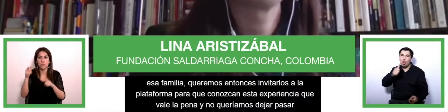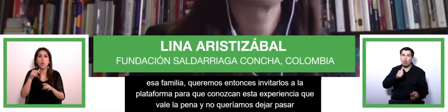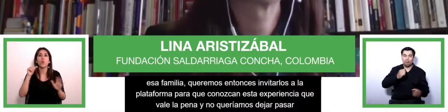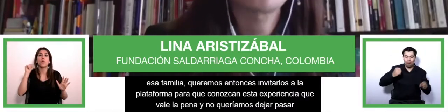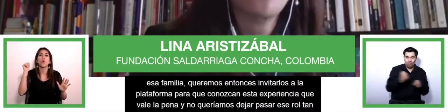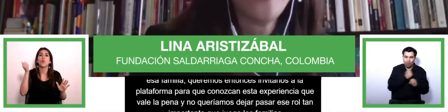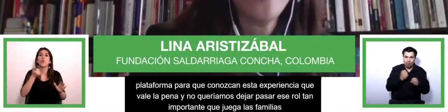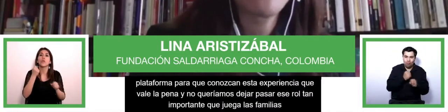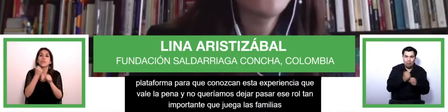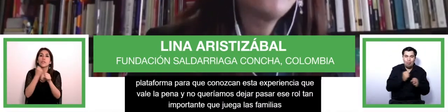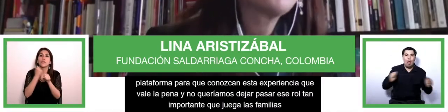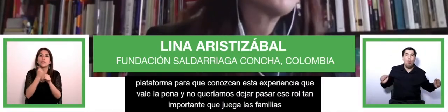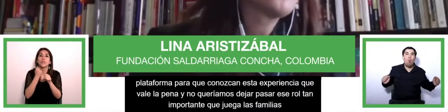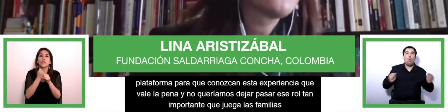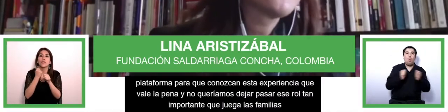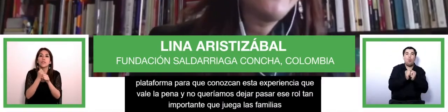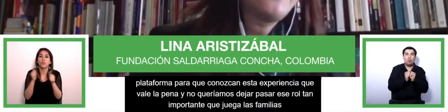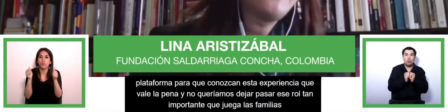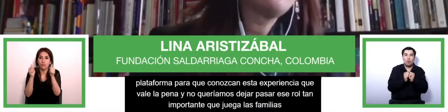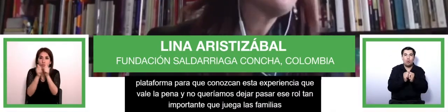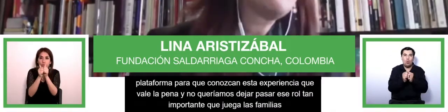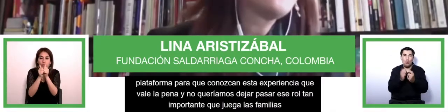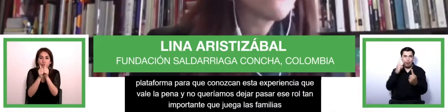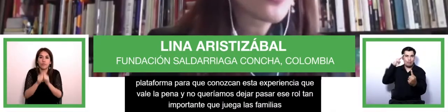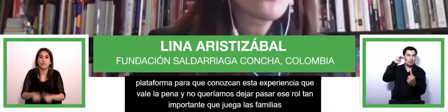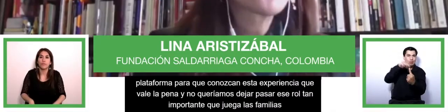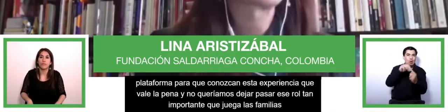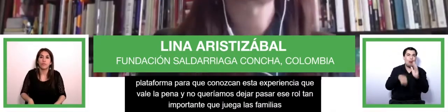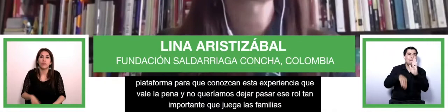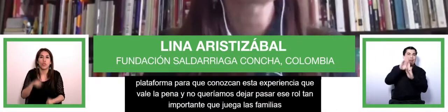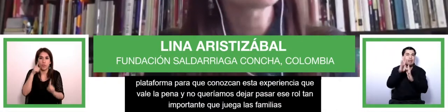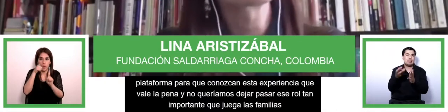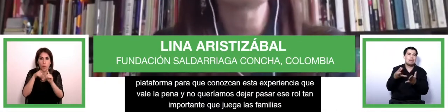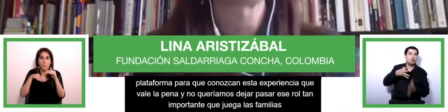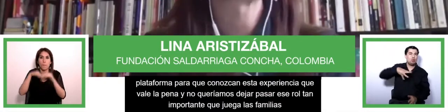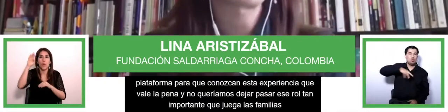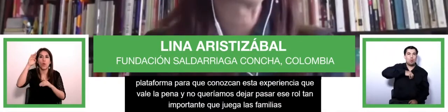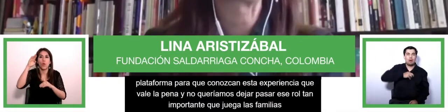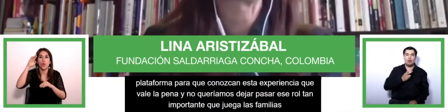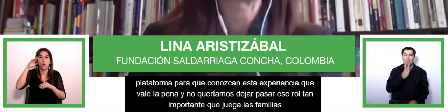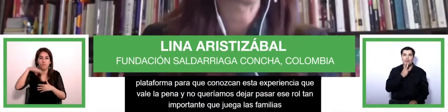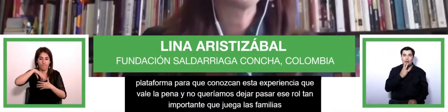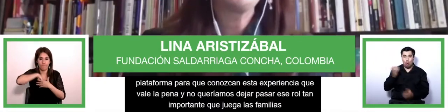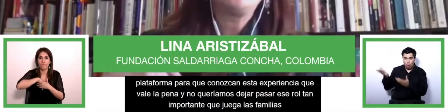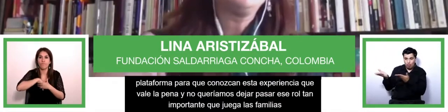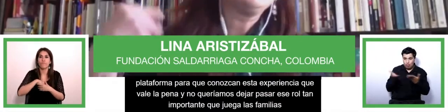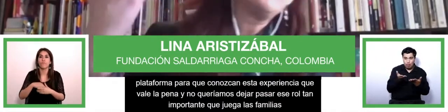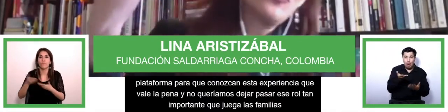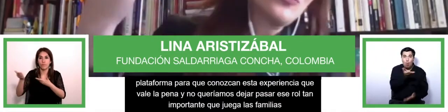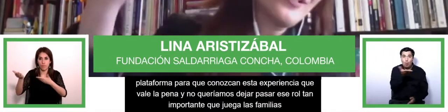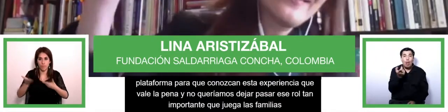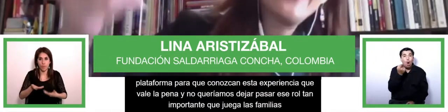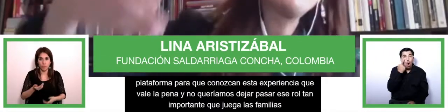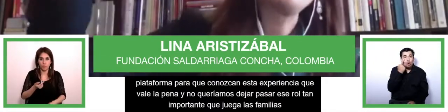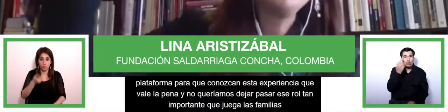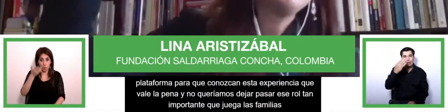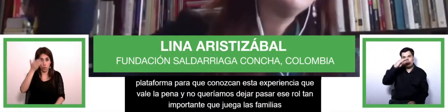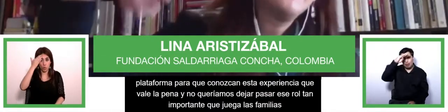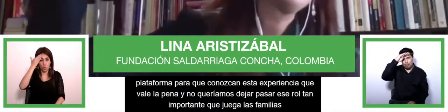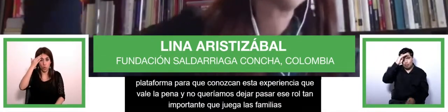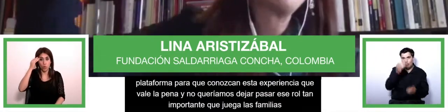más en nuestra vida. Entonces, los invitamos a conocer esa experiencia y vamos a continuar.